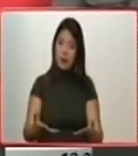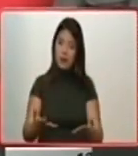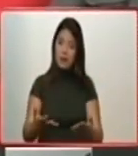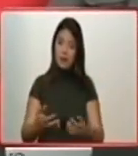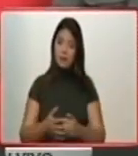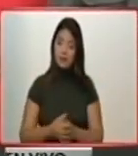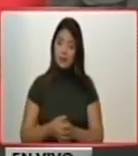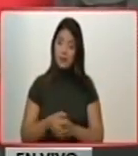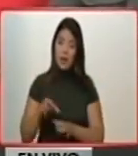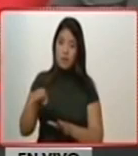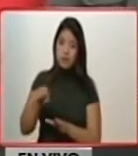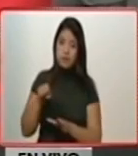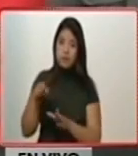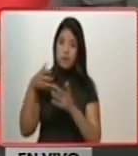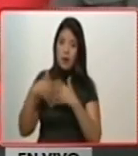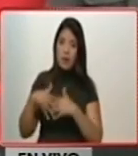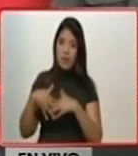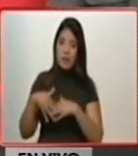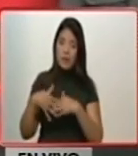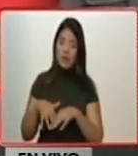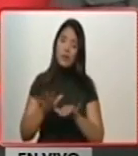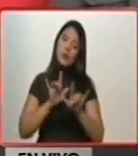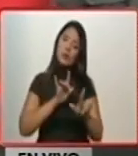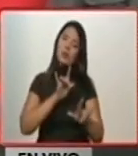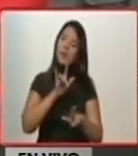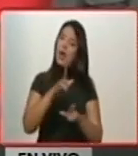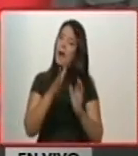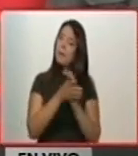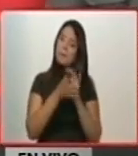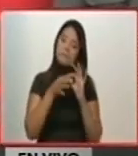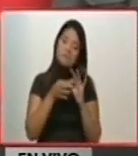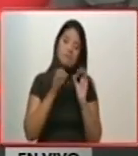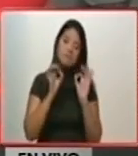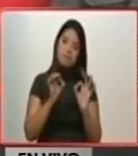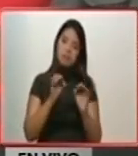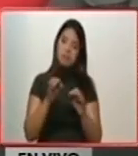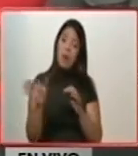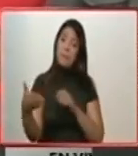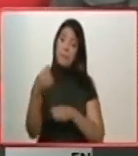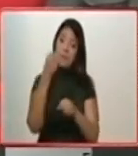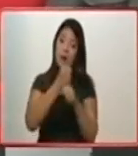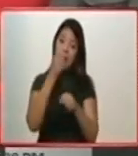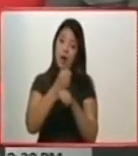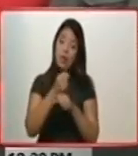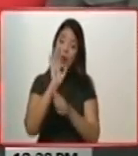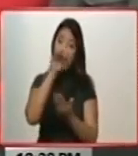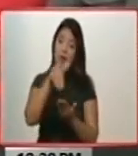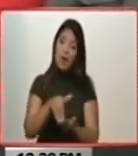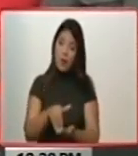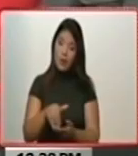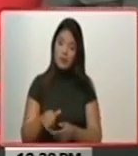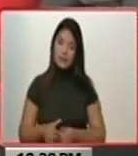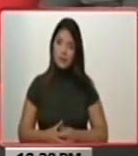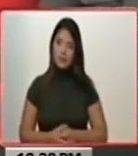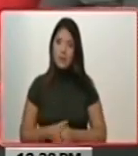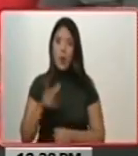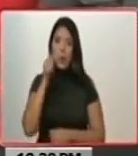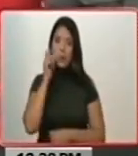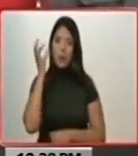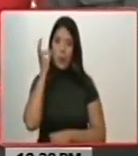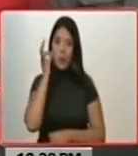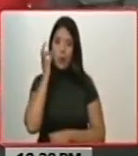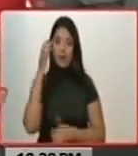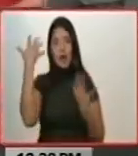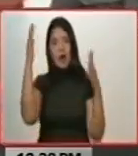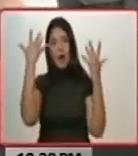los motores a nuestros queridos hermanos y camaradas pescadores de Aragua y pescadoras de Aragua. Aquí están, vamos